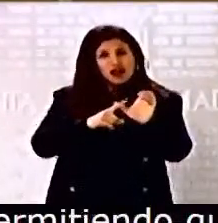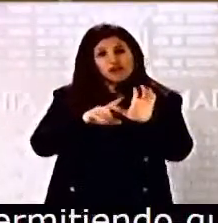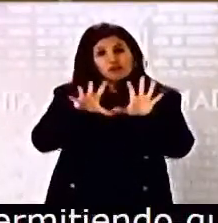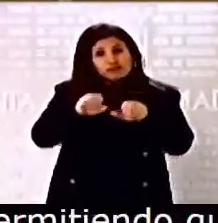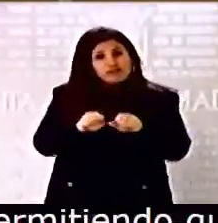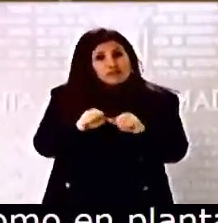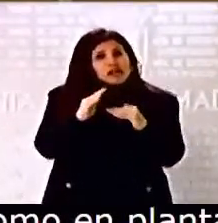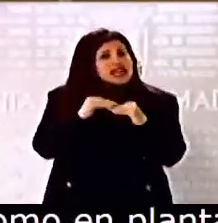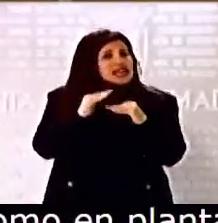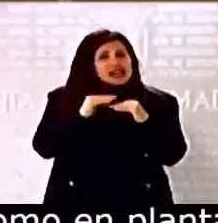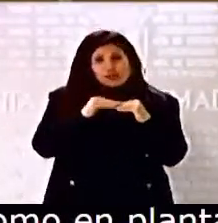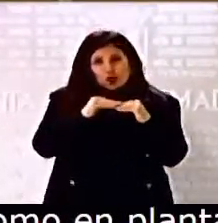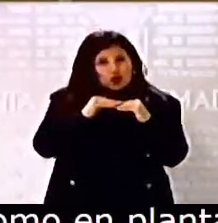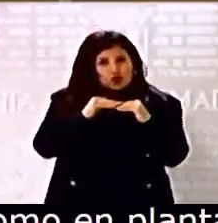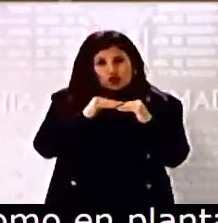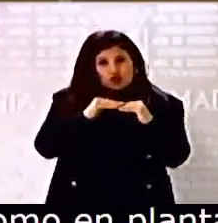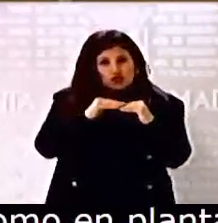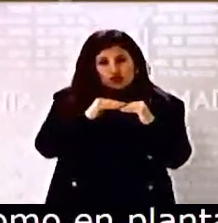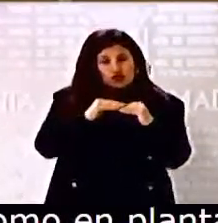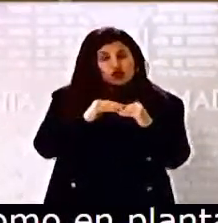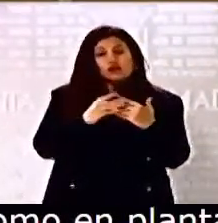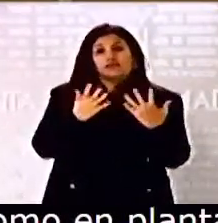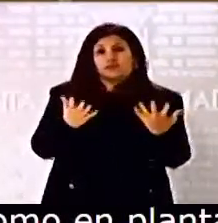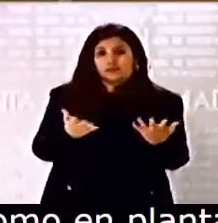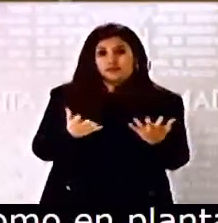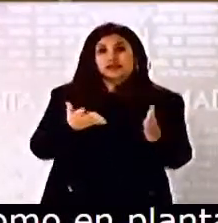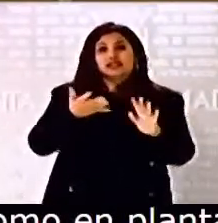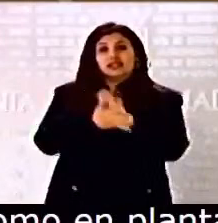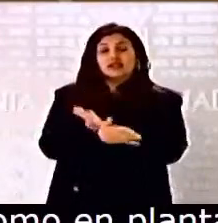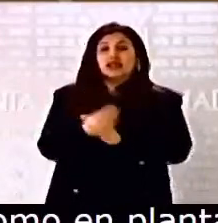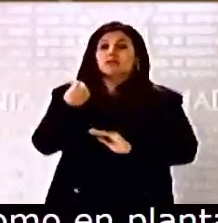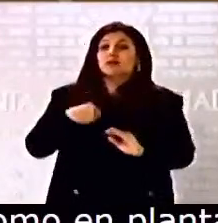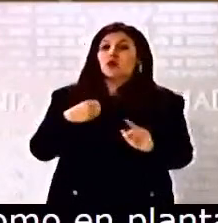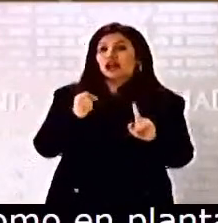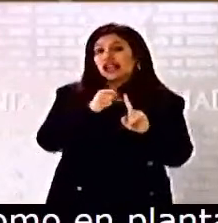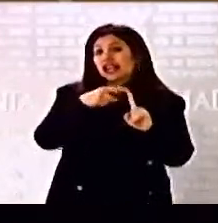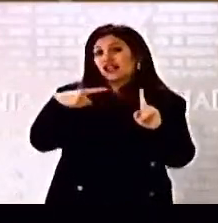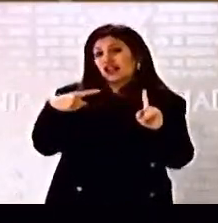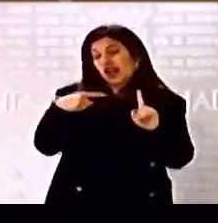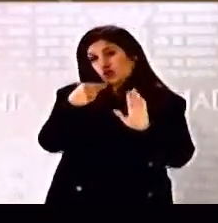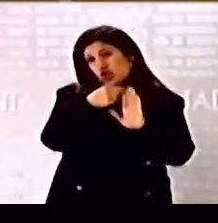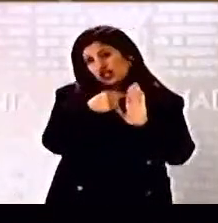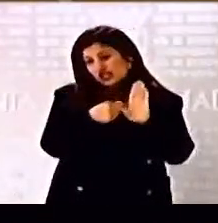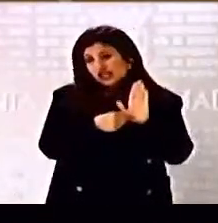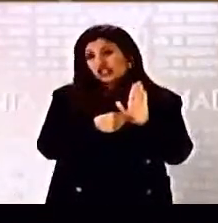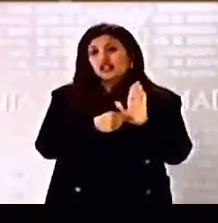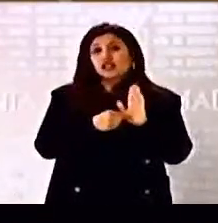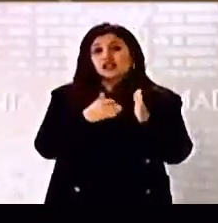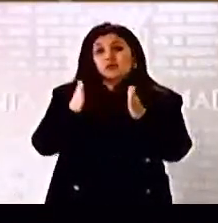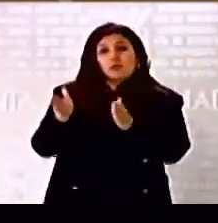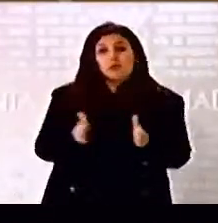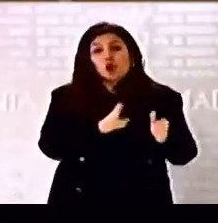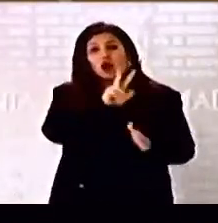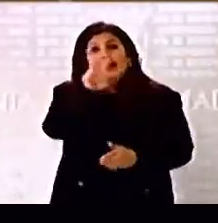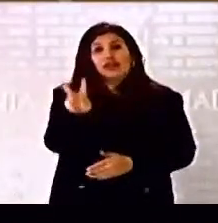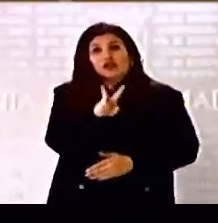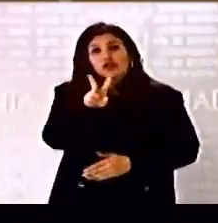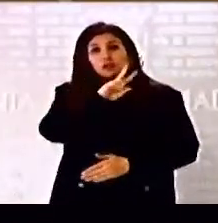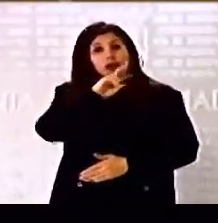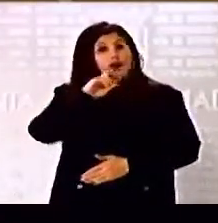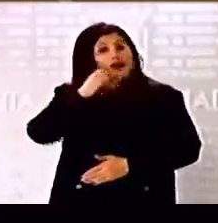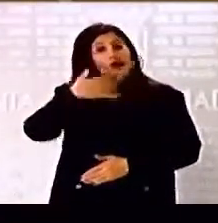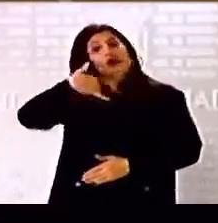Por lo tanto, esos indicadores que son del bloque 2 de la evaluación del riesgo del Sistema Nacional de Salud son los que nos